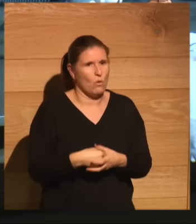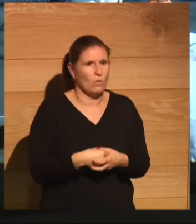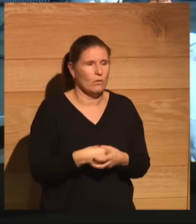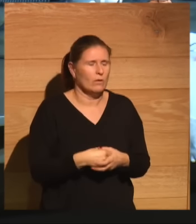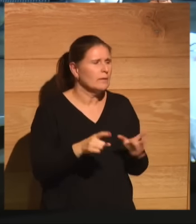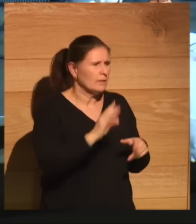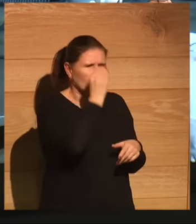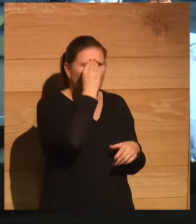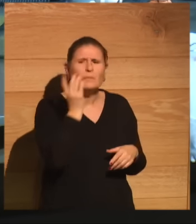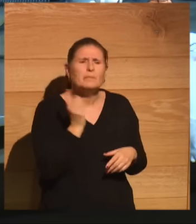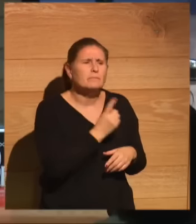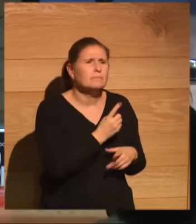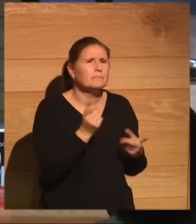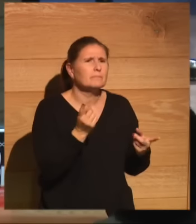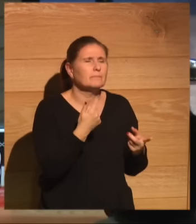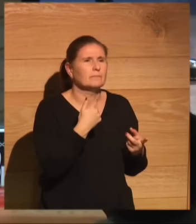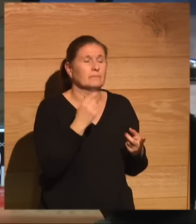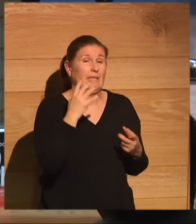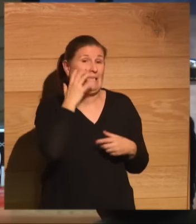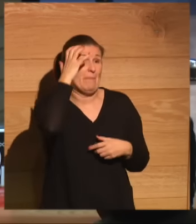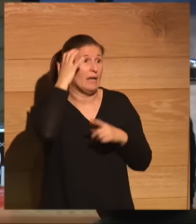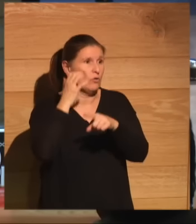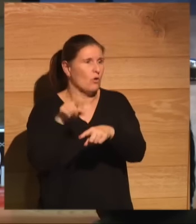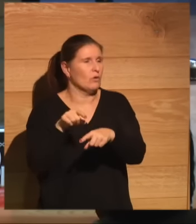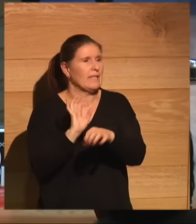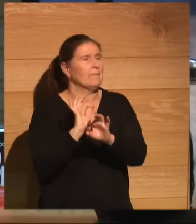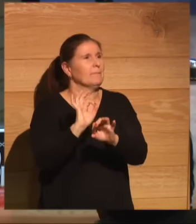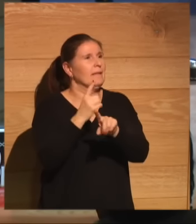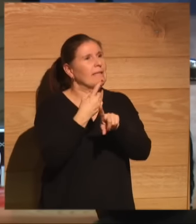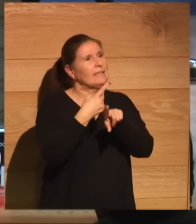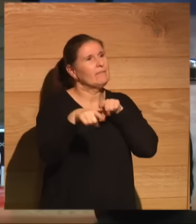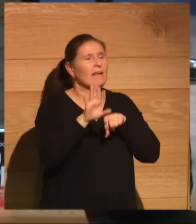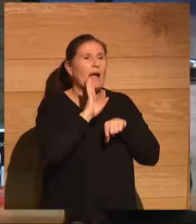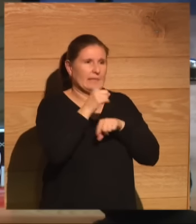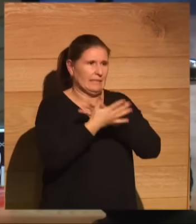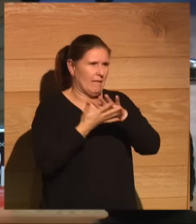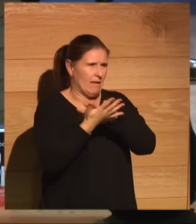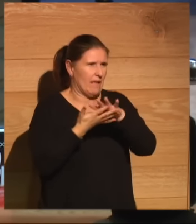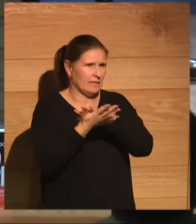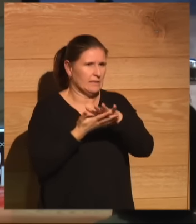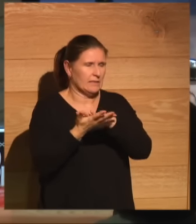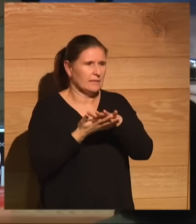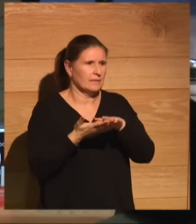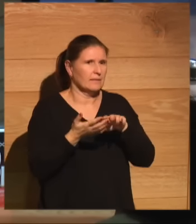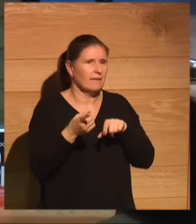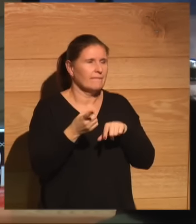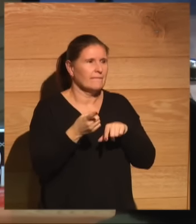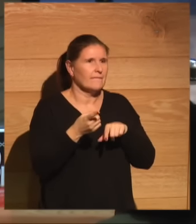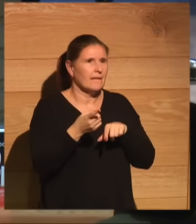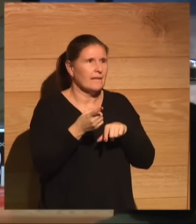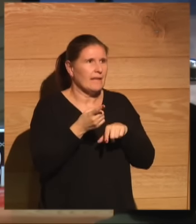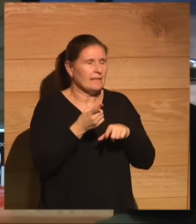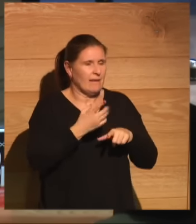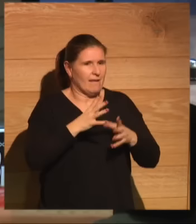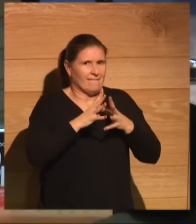que además de todo esto, lo que tiene Tim Burton, esa diferencia, como decías tú, Rodrigo, es ganas de contar cosas? Quiero